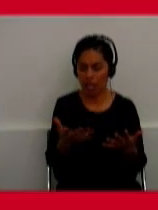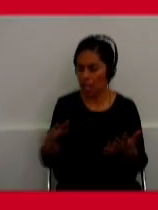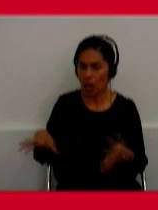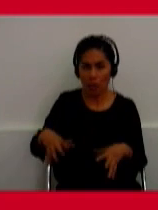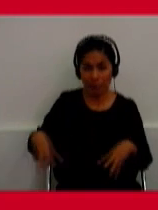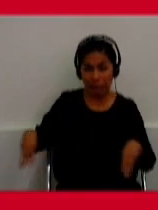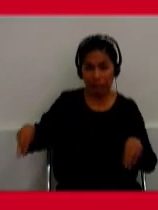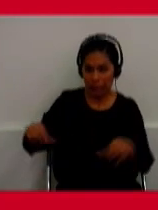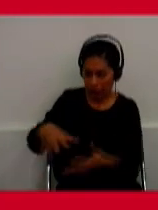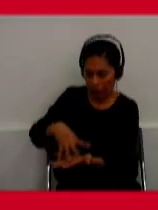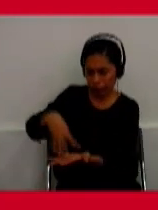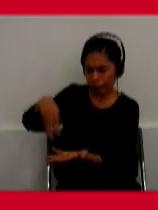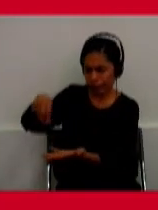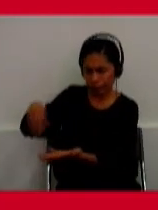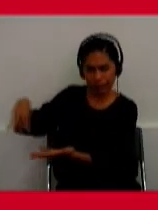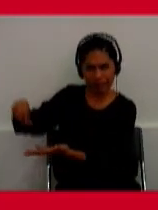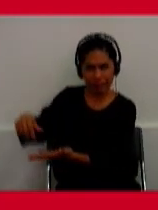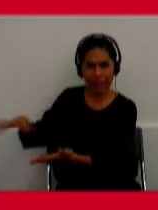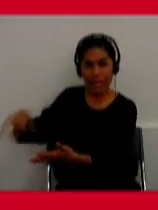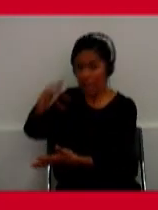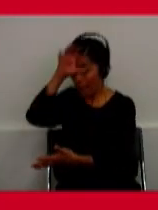bien representativas de la minera.